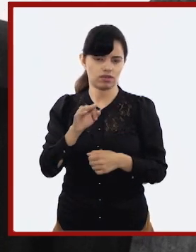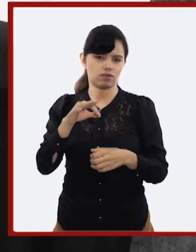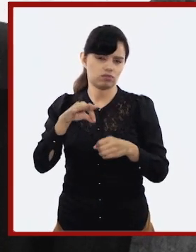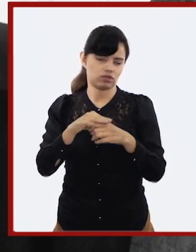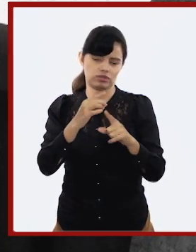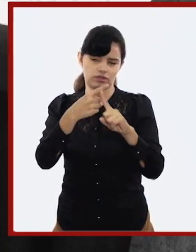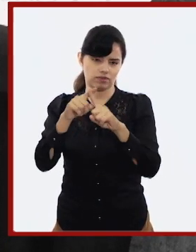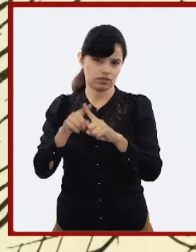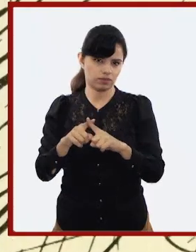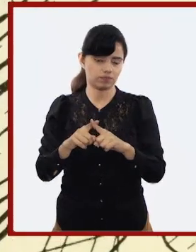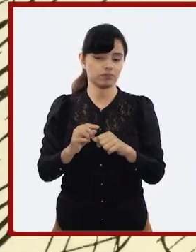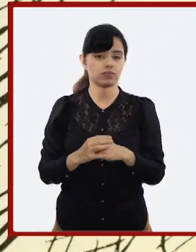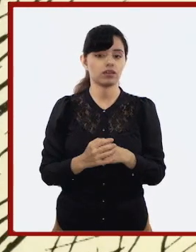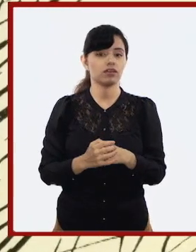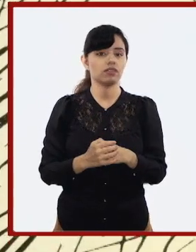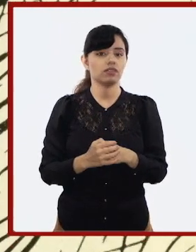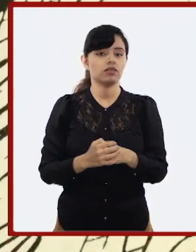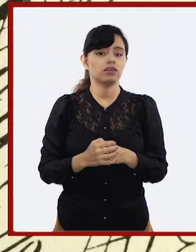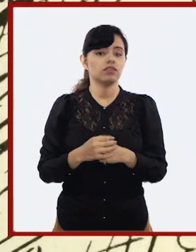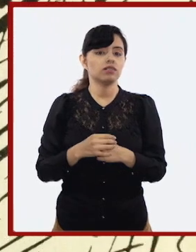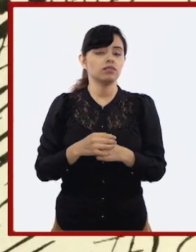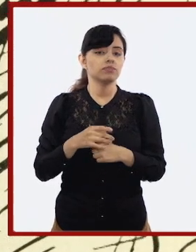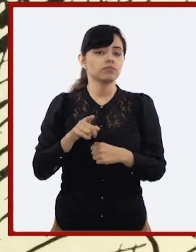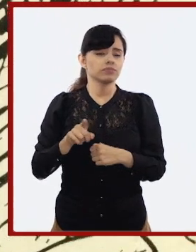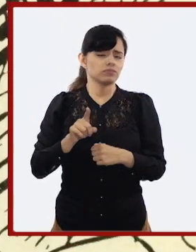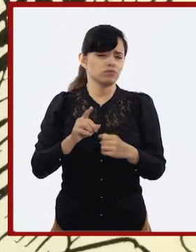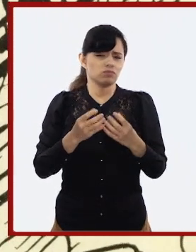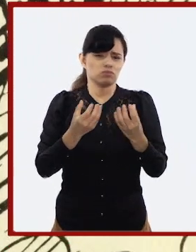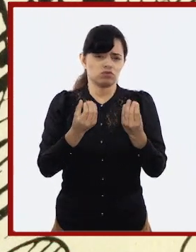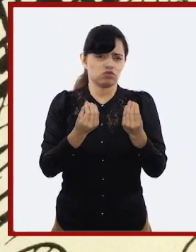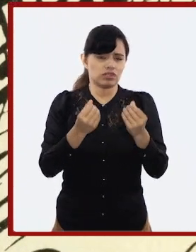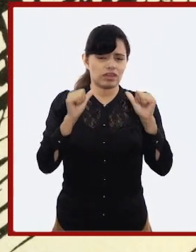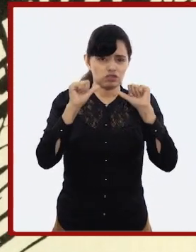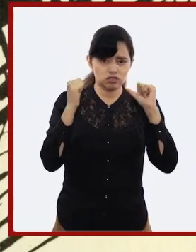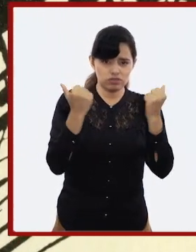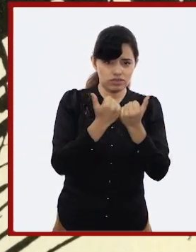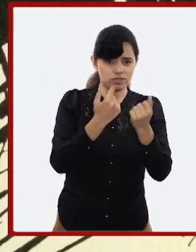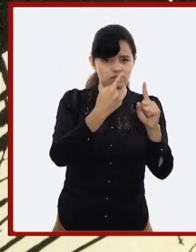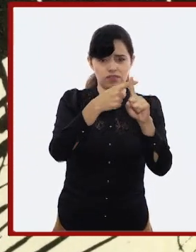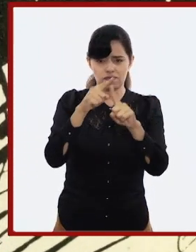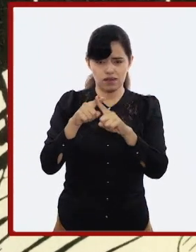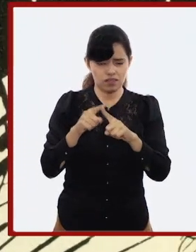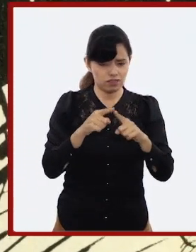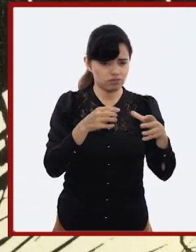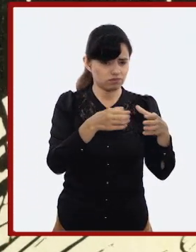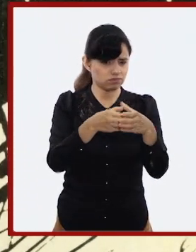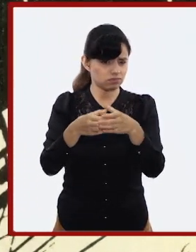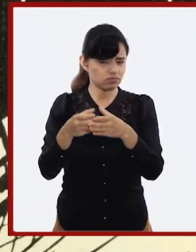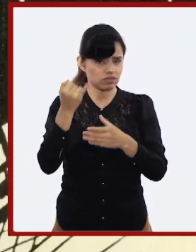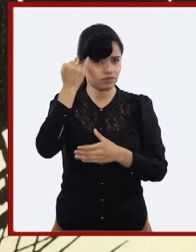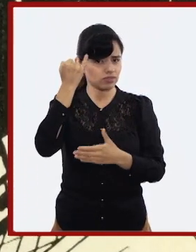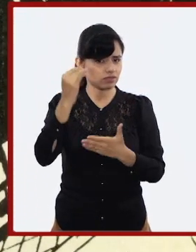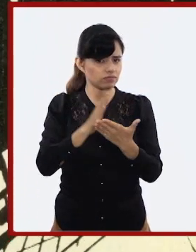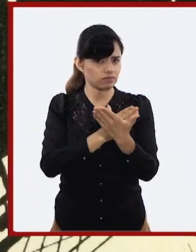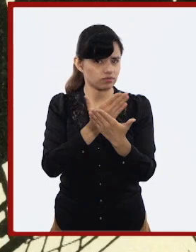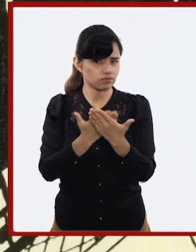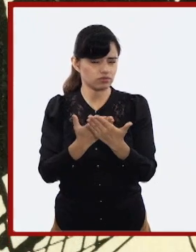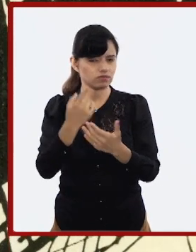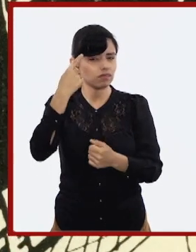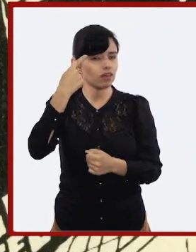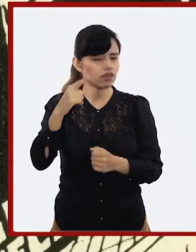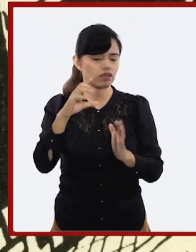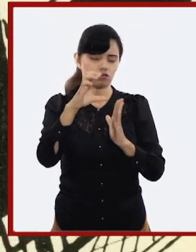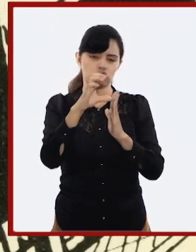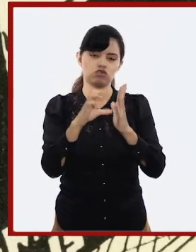tercera década del siglo XX. Surgieron muchas asociaciones e iniciativas para reformar la Constitución, pero